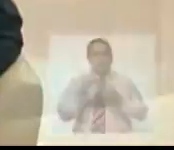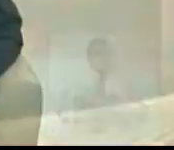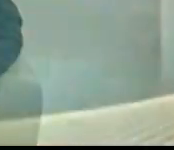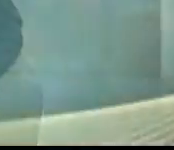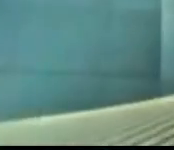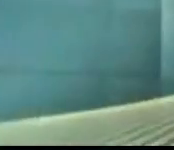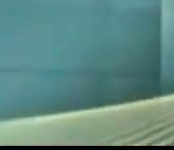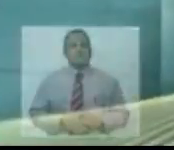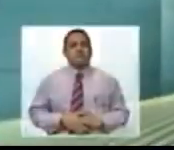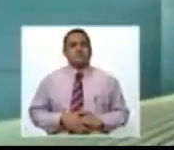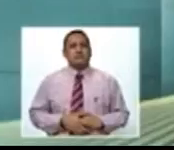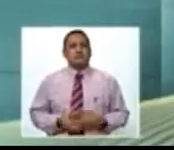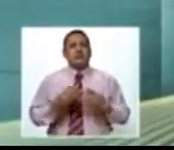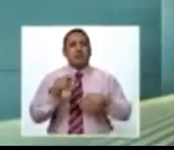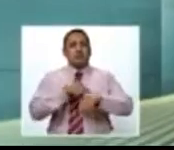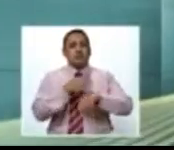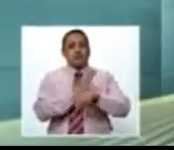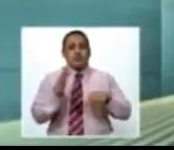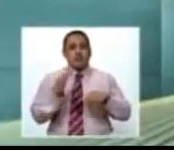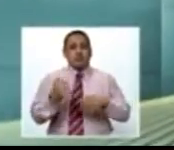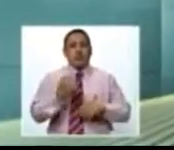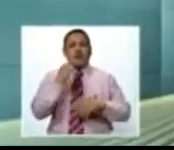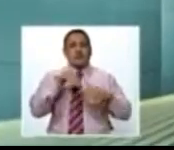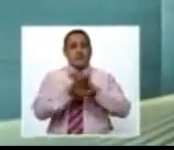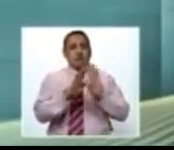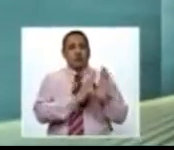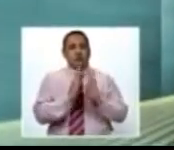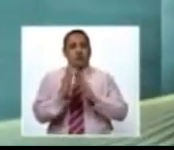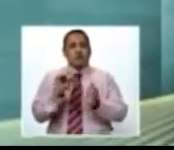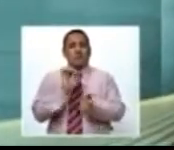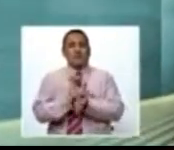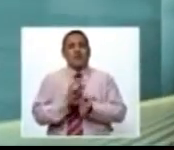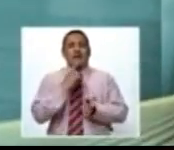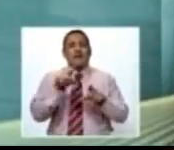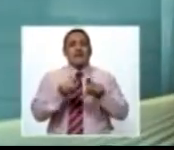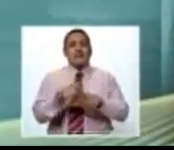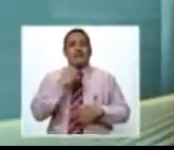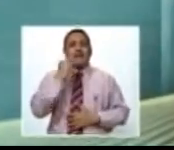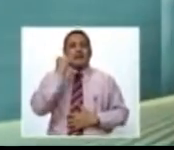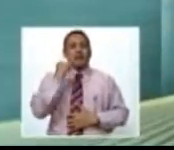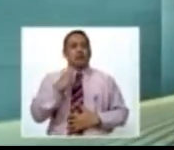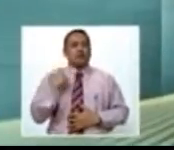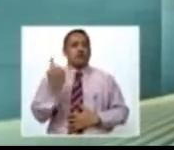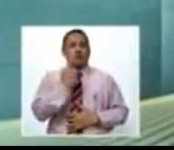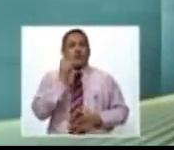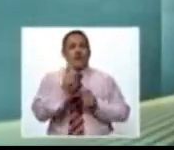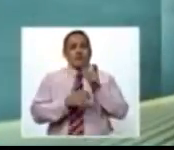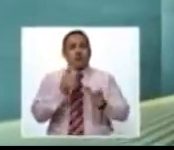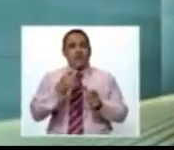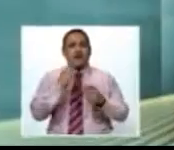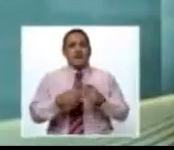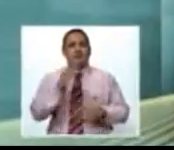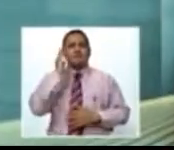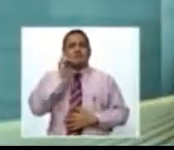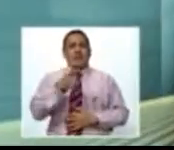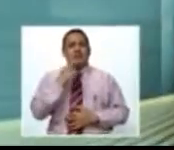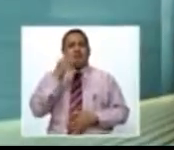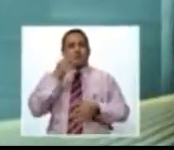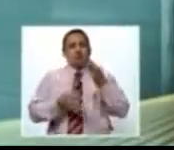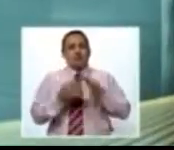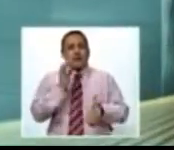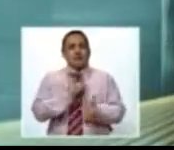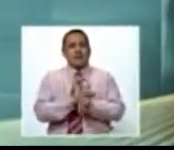programa. El plazo razonable dentro del proceso penal es el derecho de todo ciudadano que es emplazado por la justicia